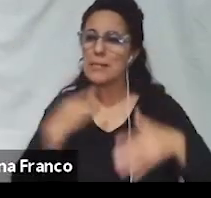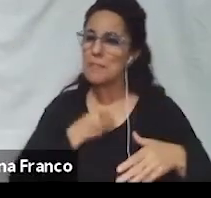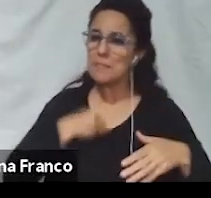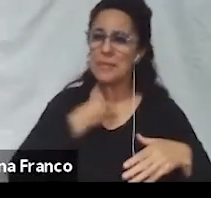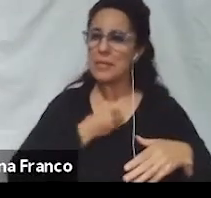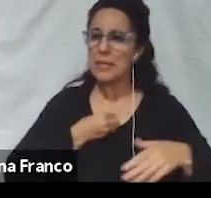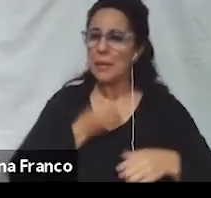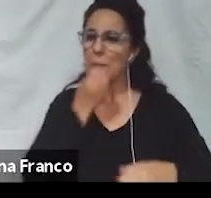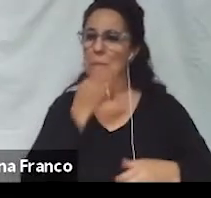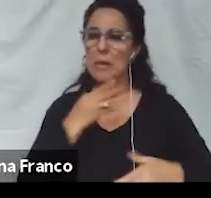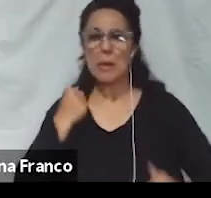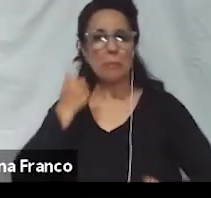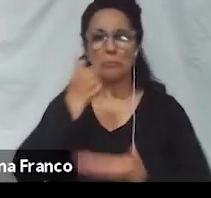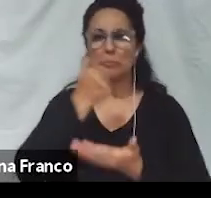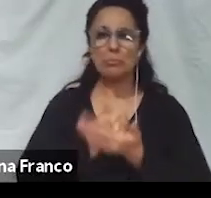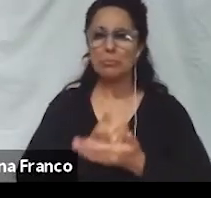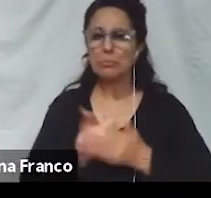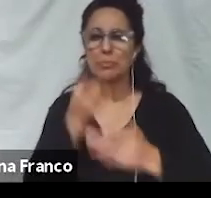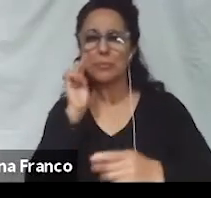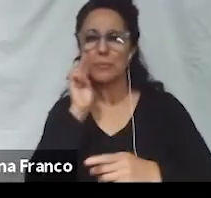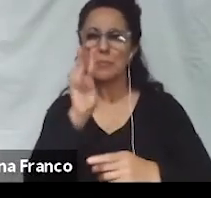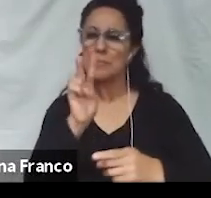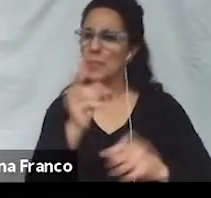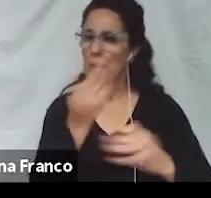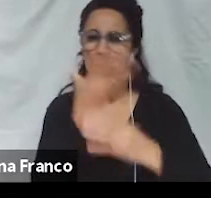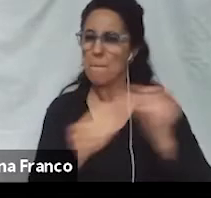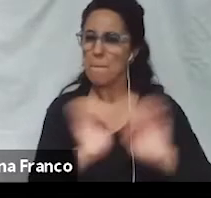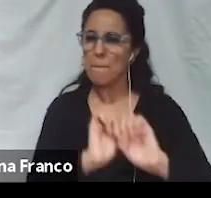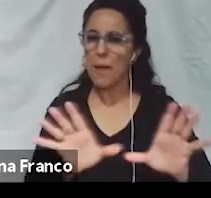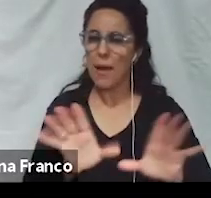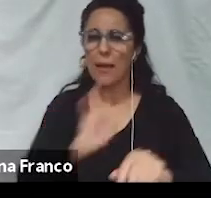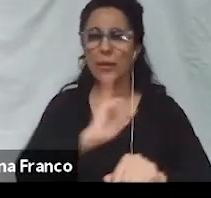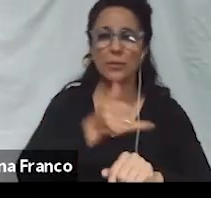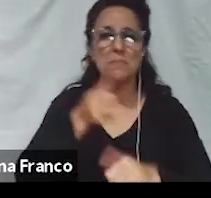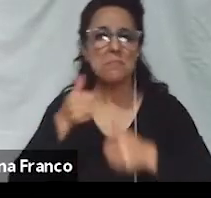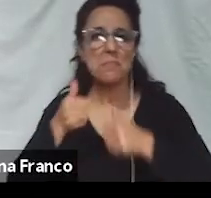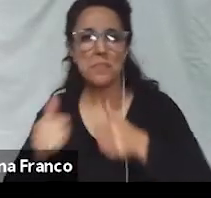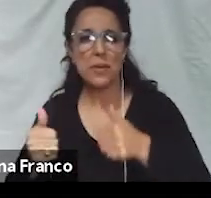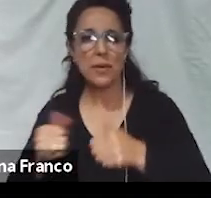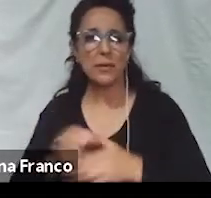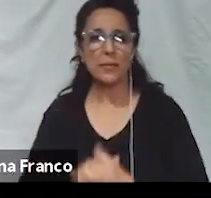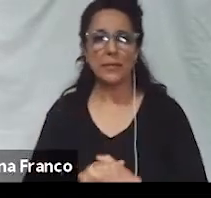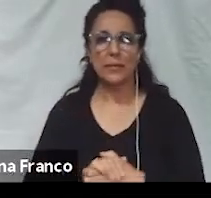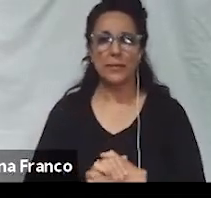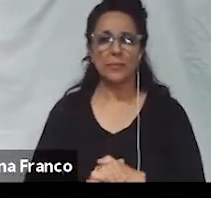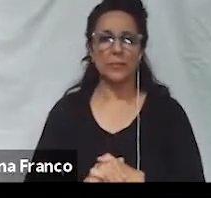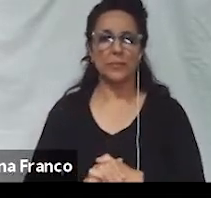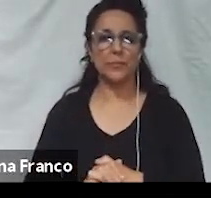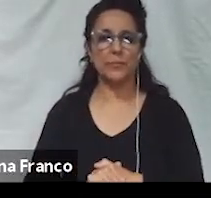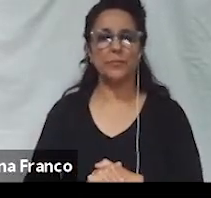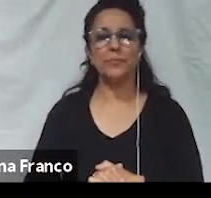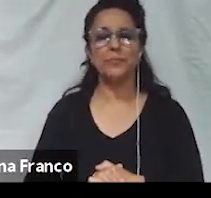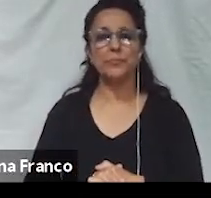que se sientan al frente de una página y van a decir, acá hay un error, esto está mal, esto está mal, esto también. Así que